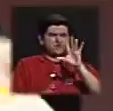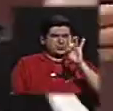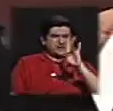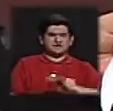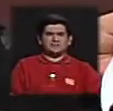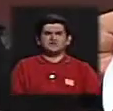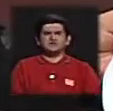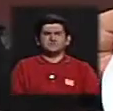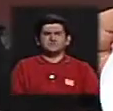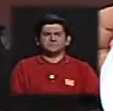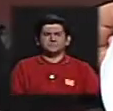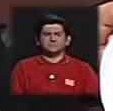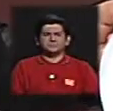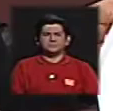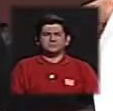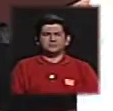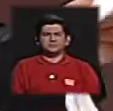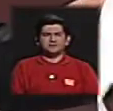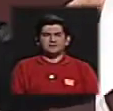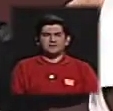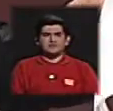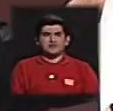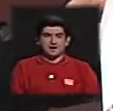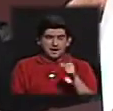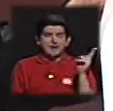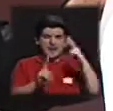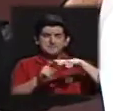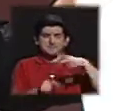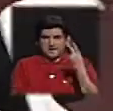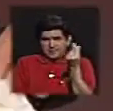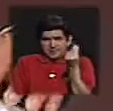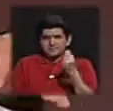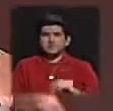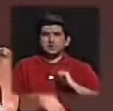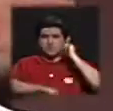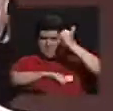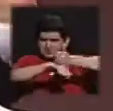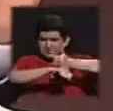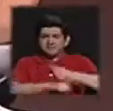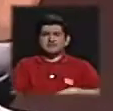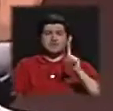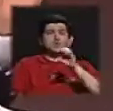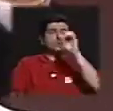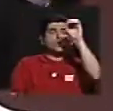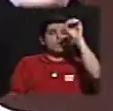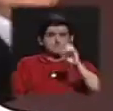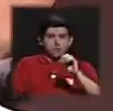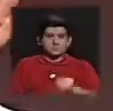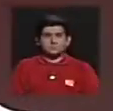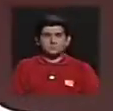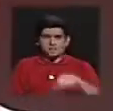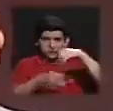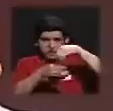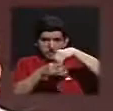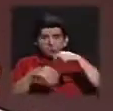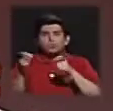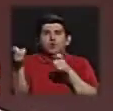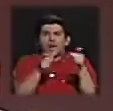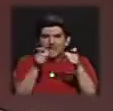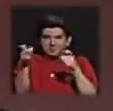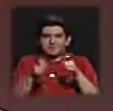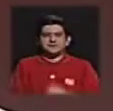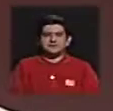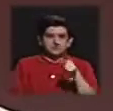38 para la ejecución de los fondos estableció que el 1% del fondo iba a ser para la administración